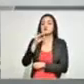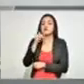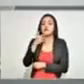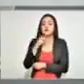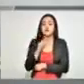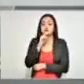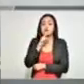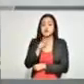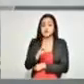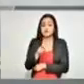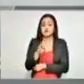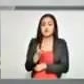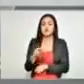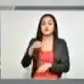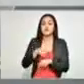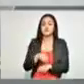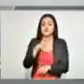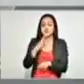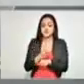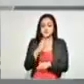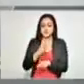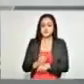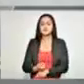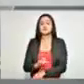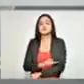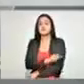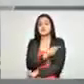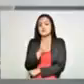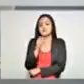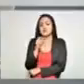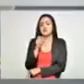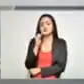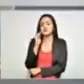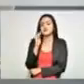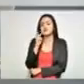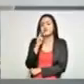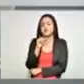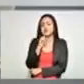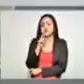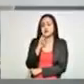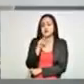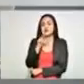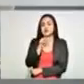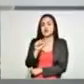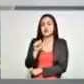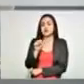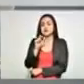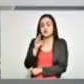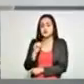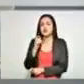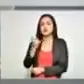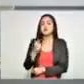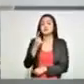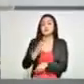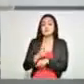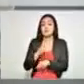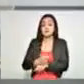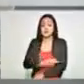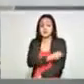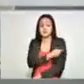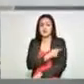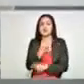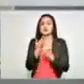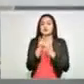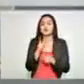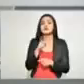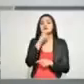Huauchinango estamos aplicando segundas dosis de Pfizer de 18 a 29 años y más. Y de primeras dosis, por favor, voy